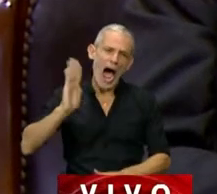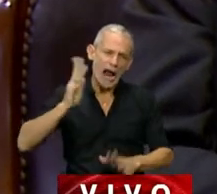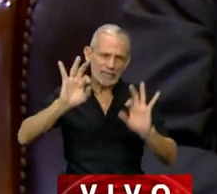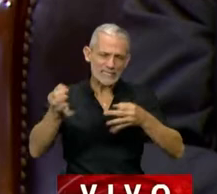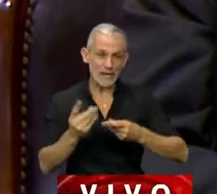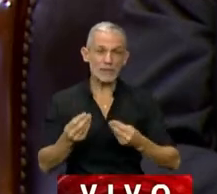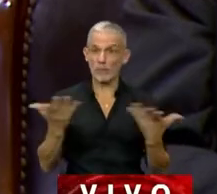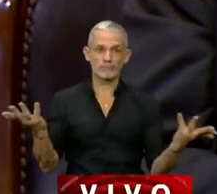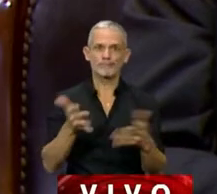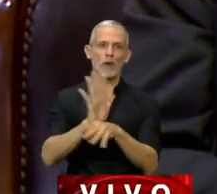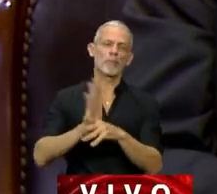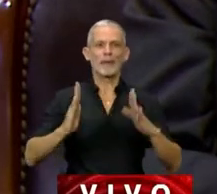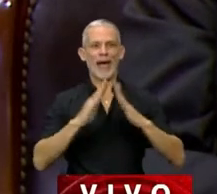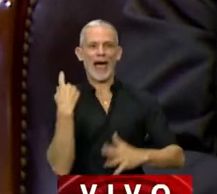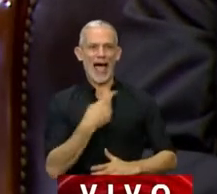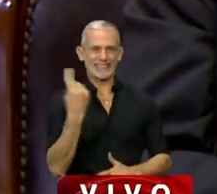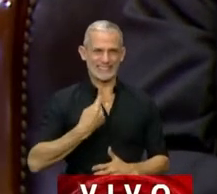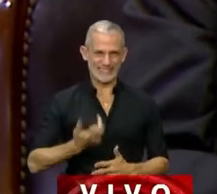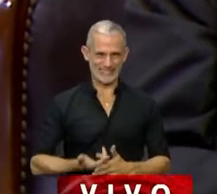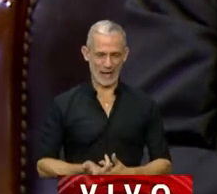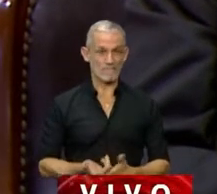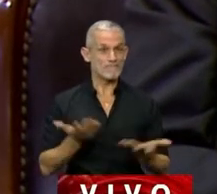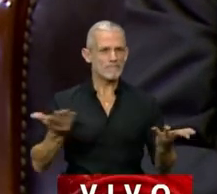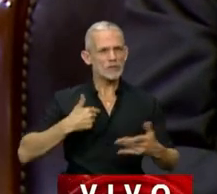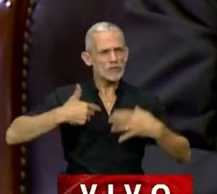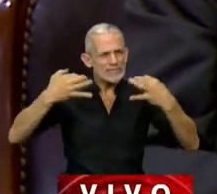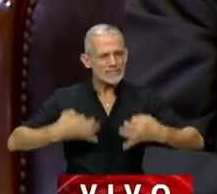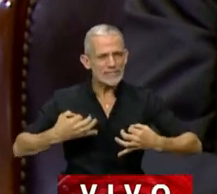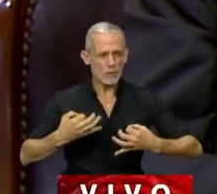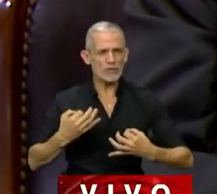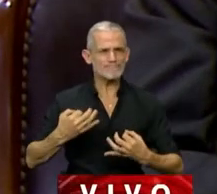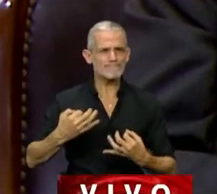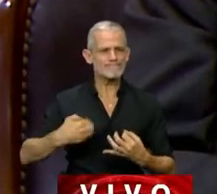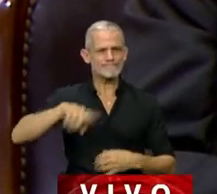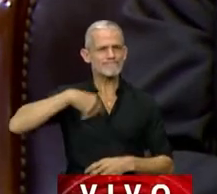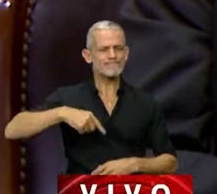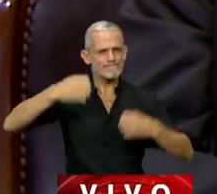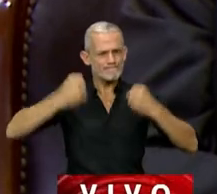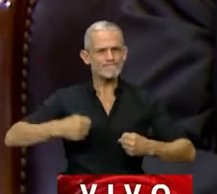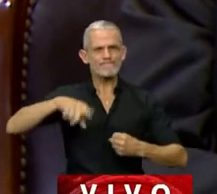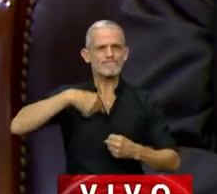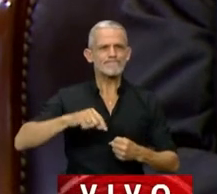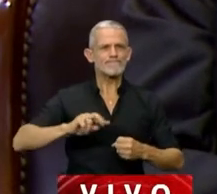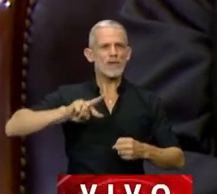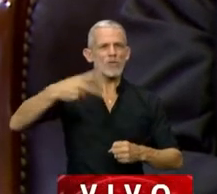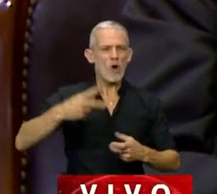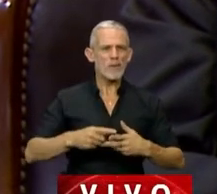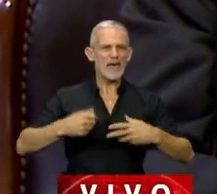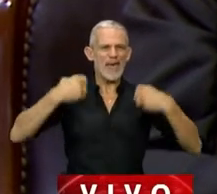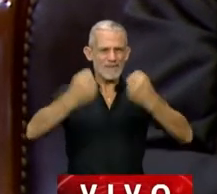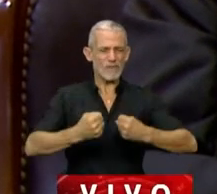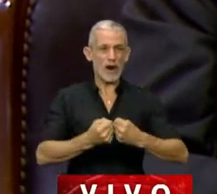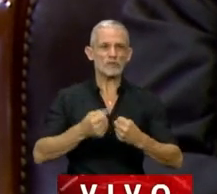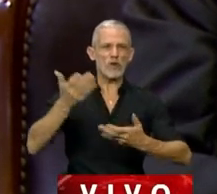este ambiente es la casa que nos resguarda a todos. Estoy segura que apostar y redoblar los esfuerzos en materia